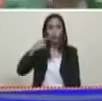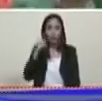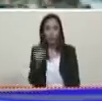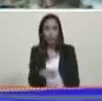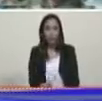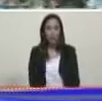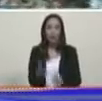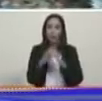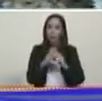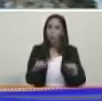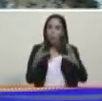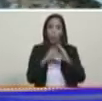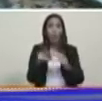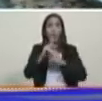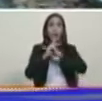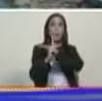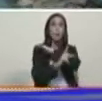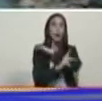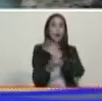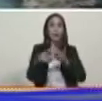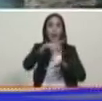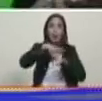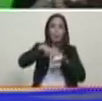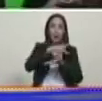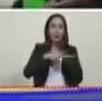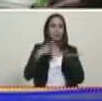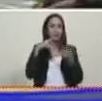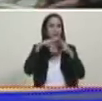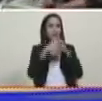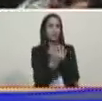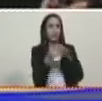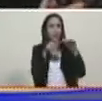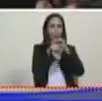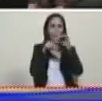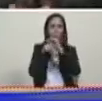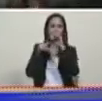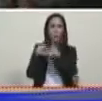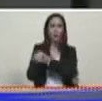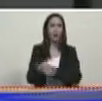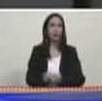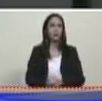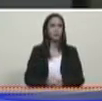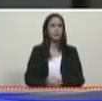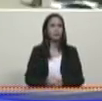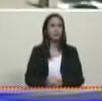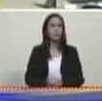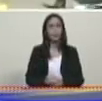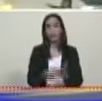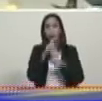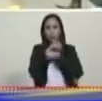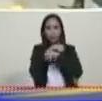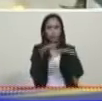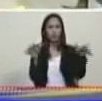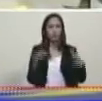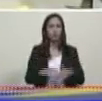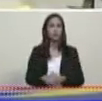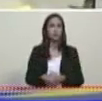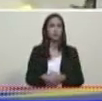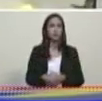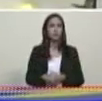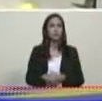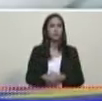que en todas las plazas públicas, en nuestros barrios, en nuestras comunidades, se ha desplegado un plan